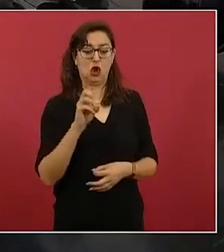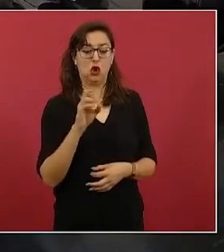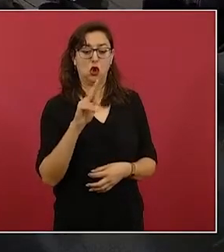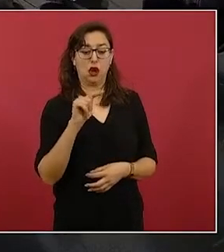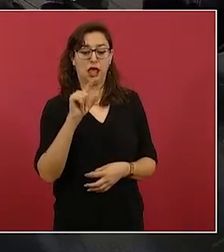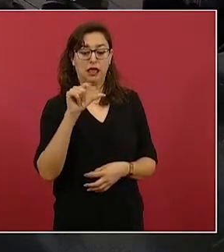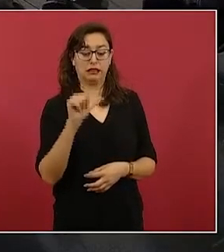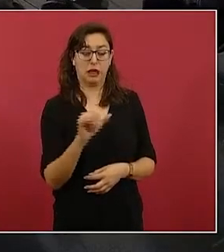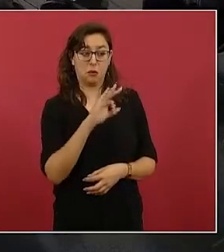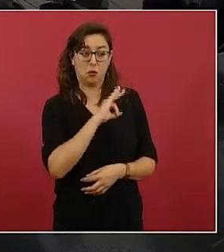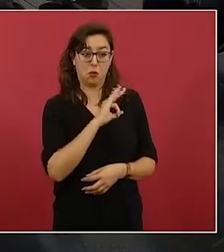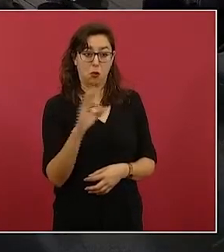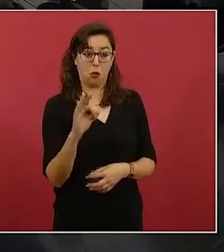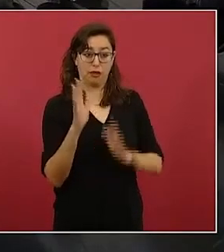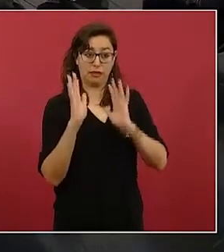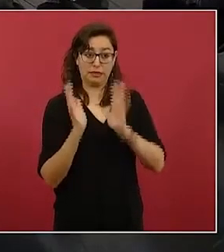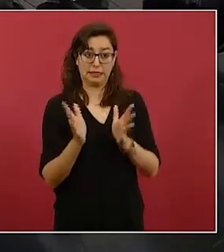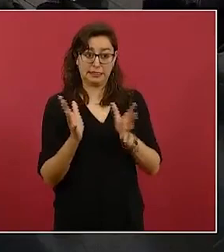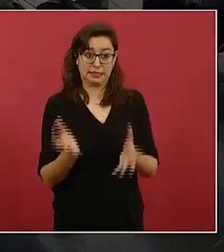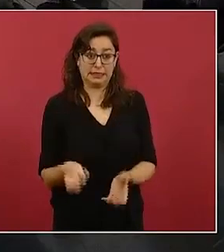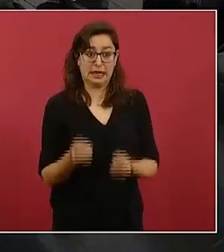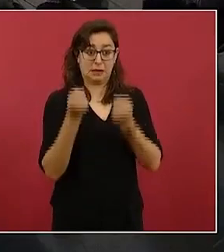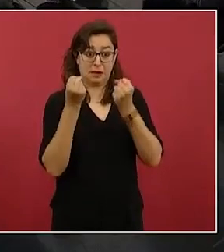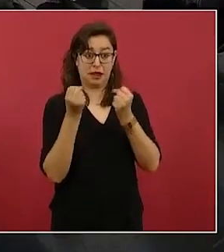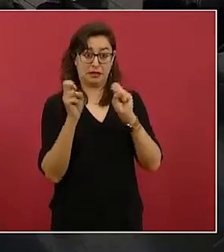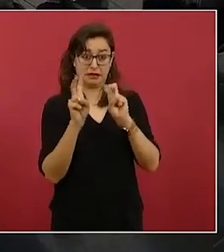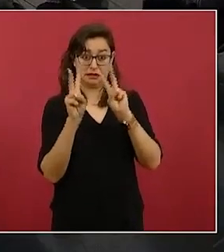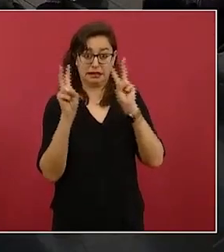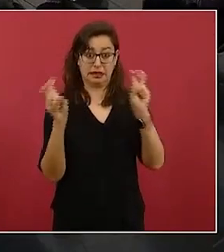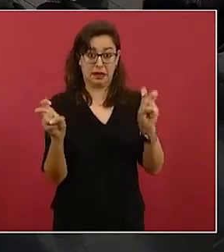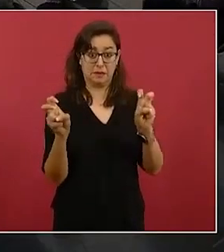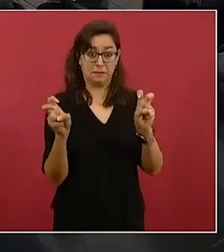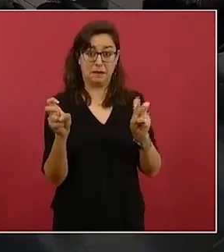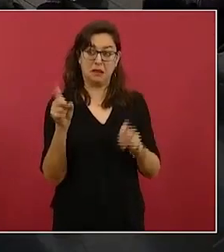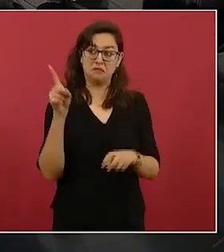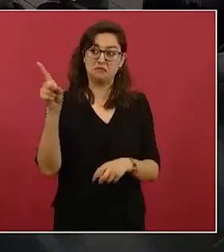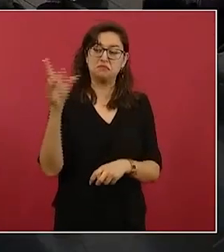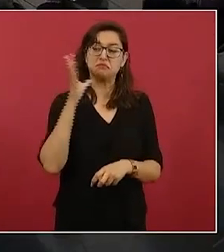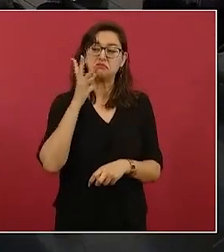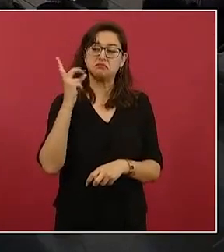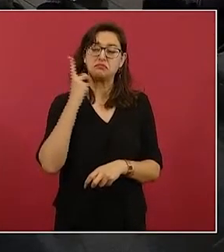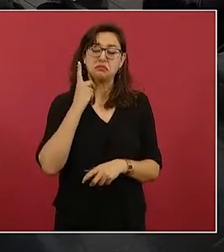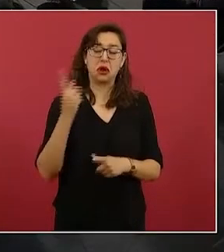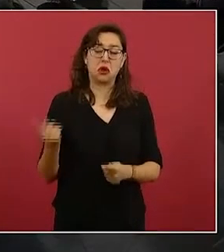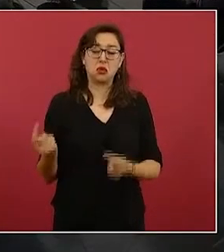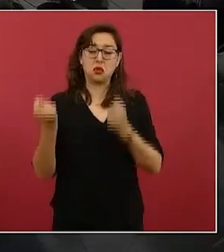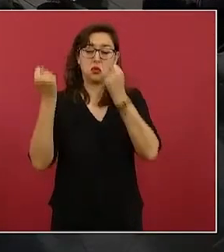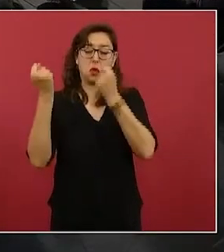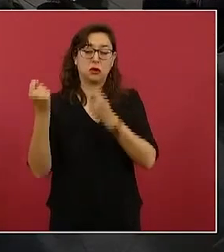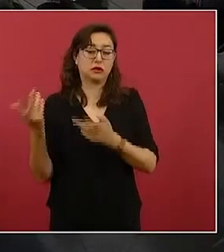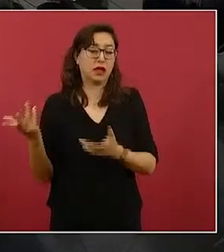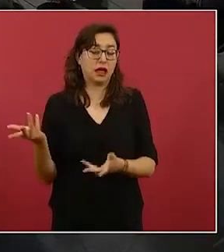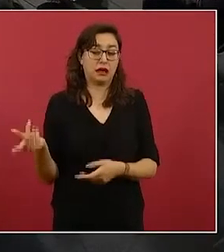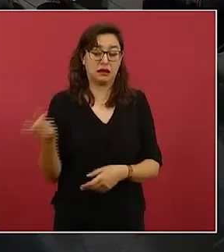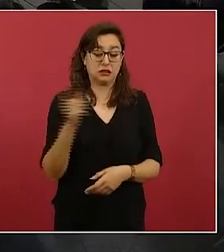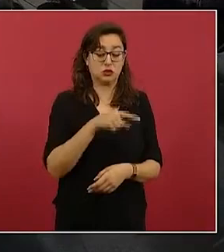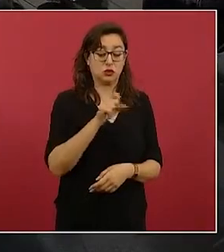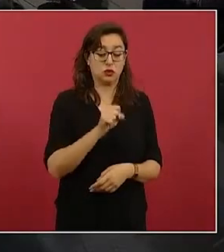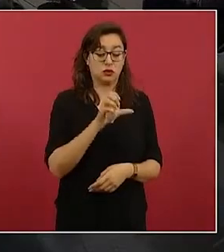incluso sin efecto, que ya no sea trascendente lo que ocurre en San Lázaro, si por la vía de la Suprema Corte